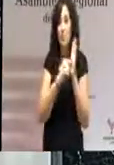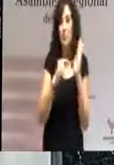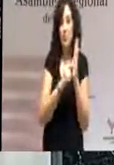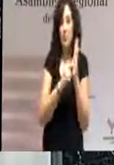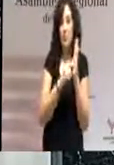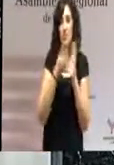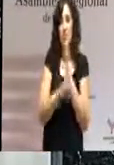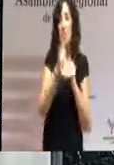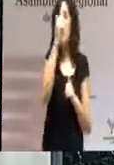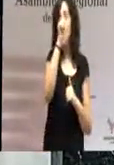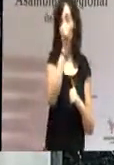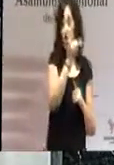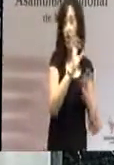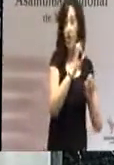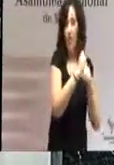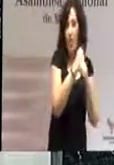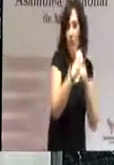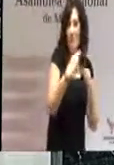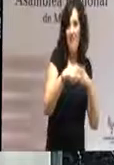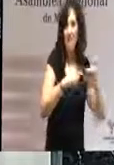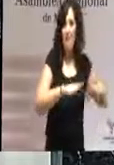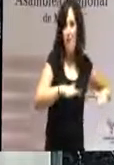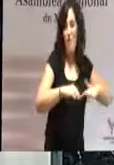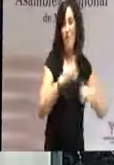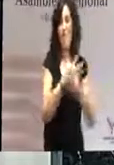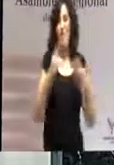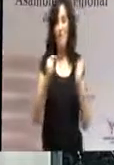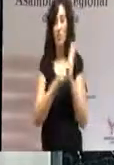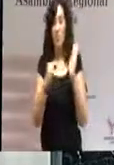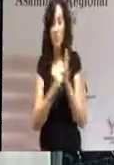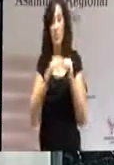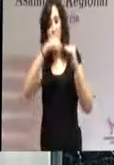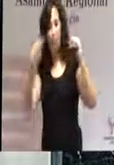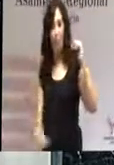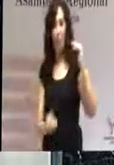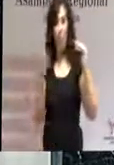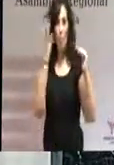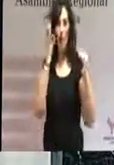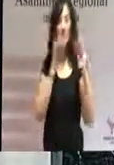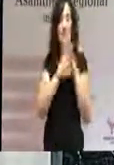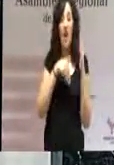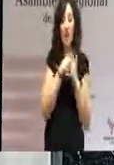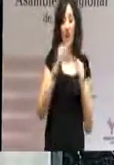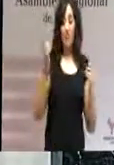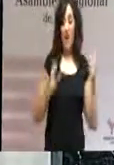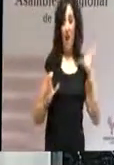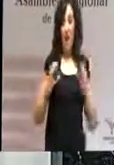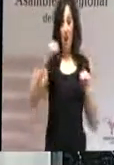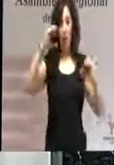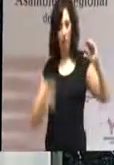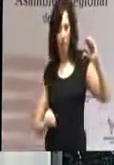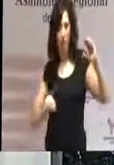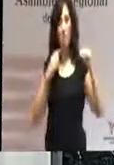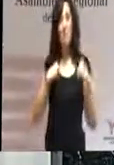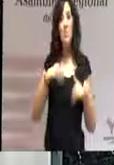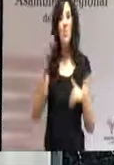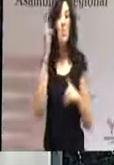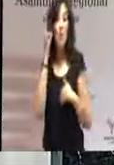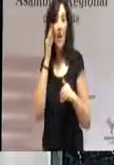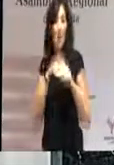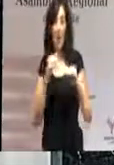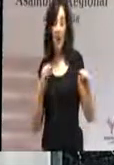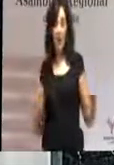actividad masculina y con una brecha salarial que para cobrar el mismo salario que un hombre, una mujer debe trabajar